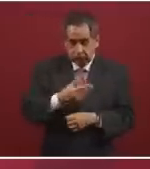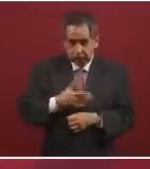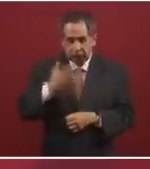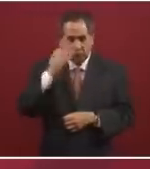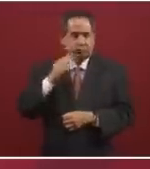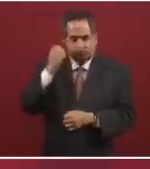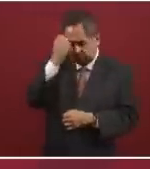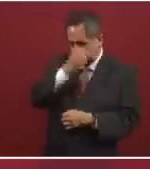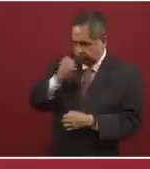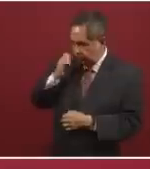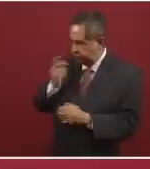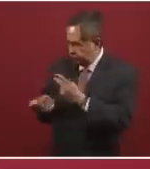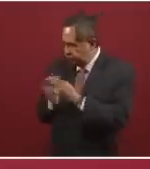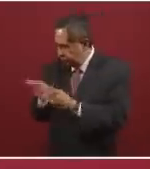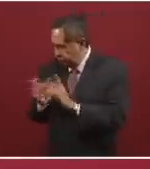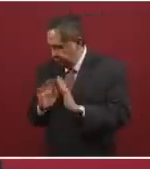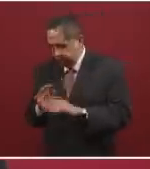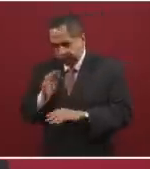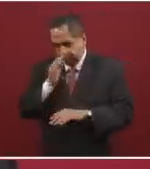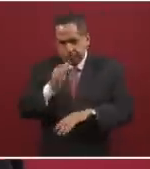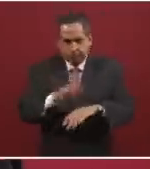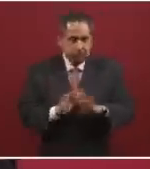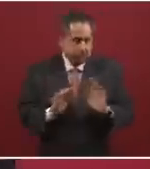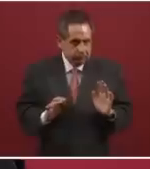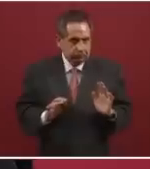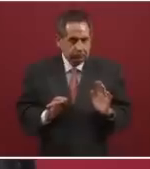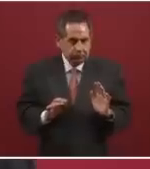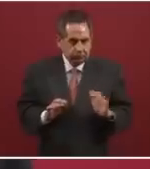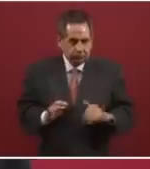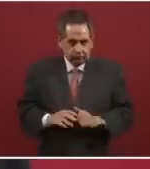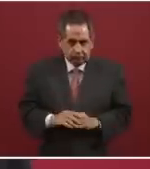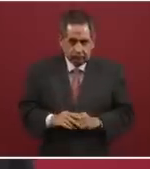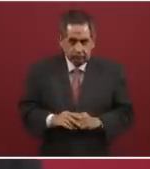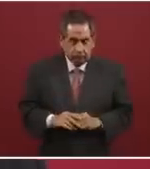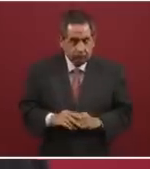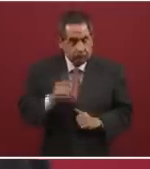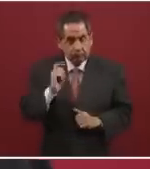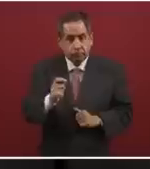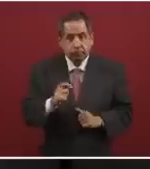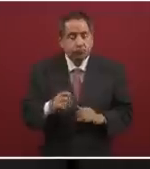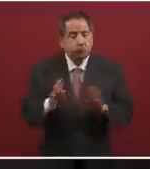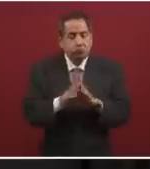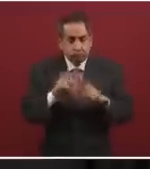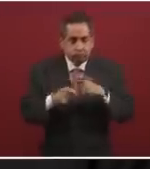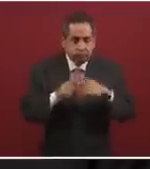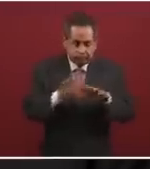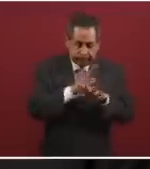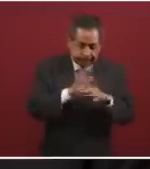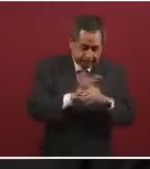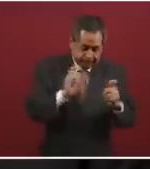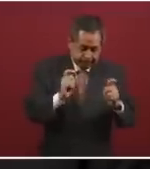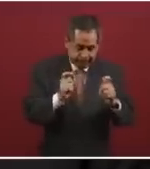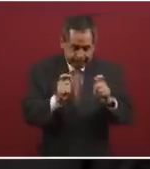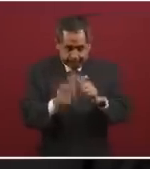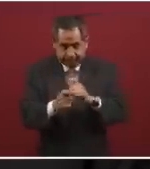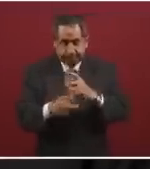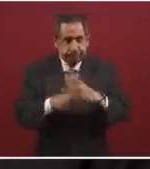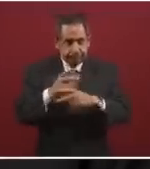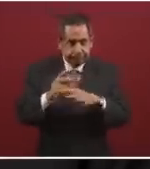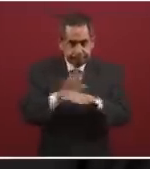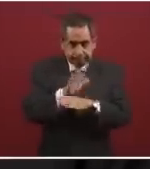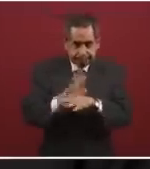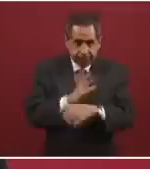voy a revisar. Claro que como se está haciendo este